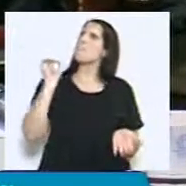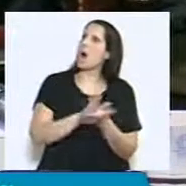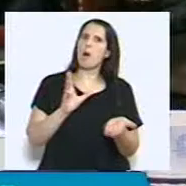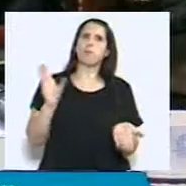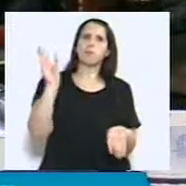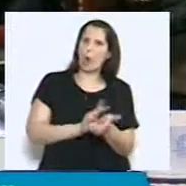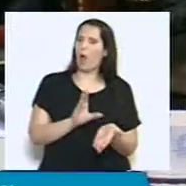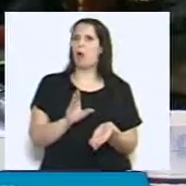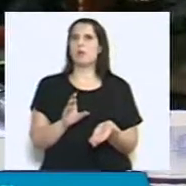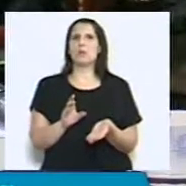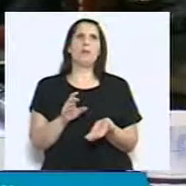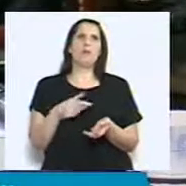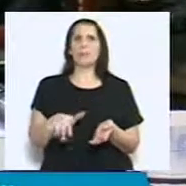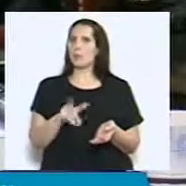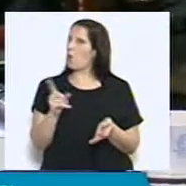algo más,